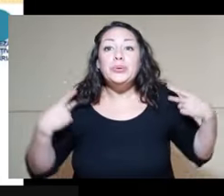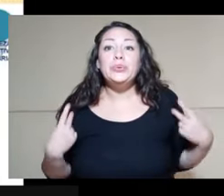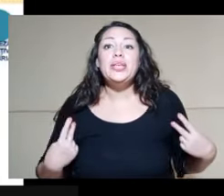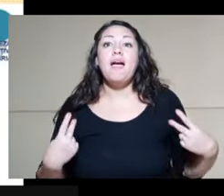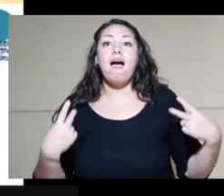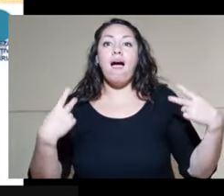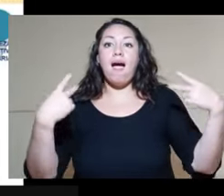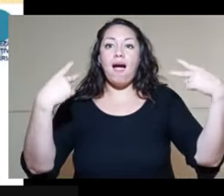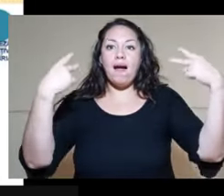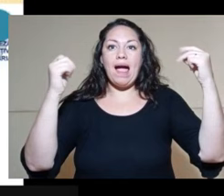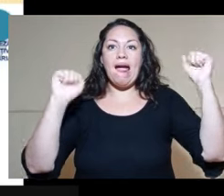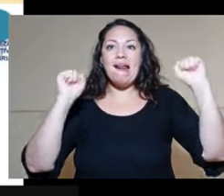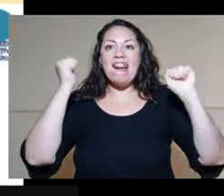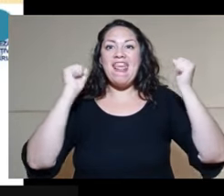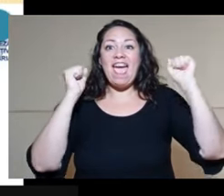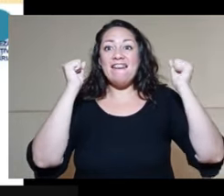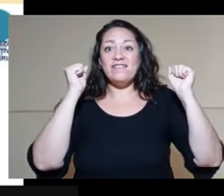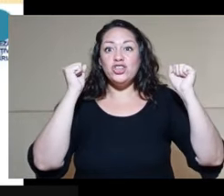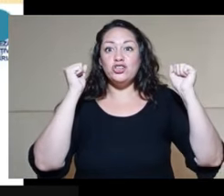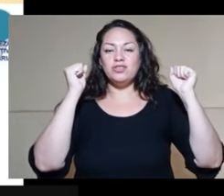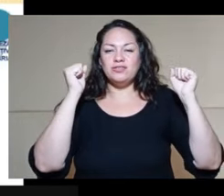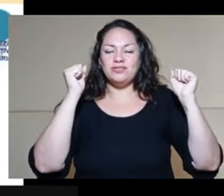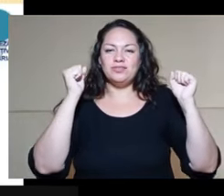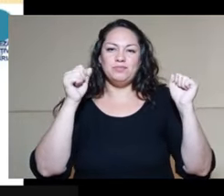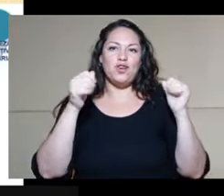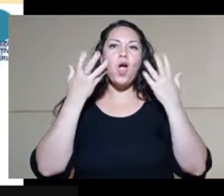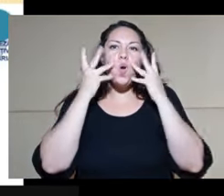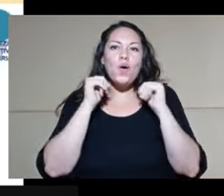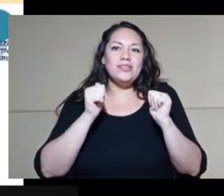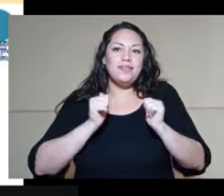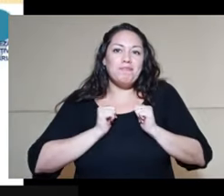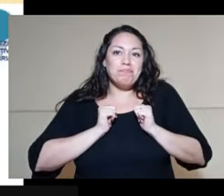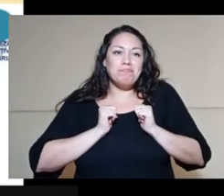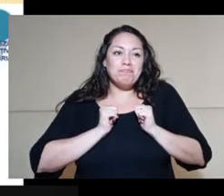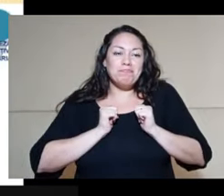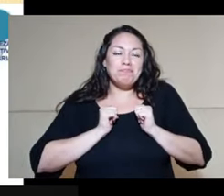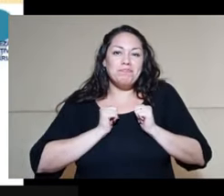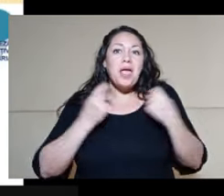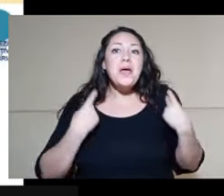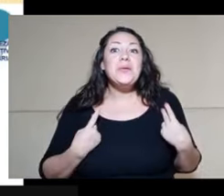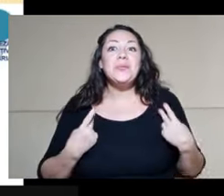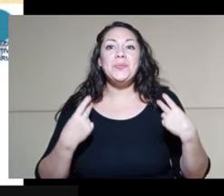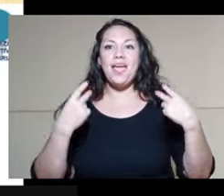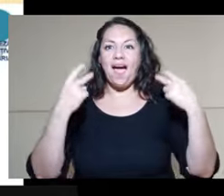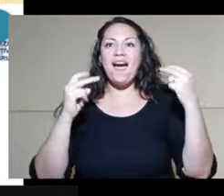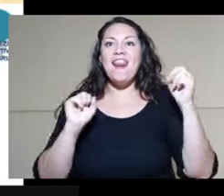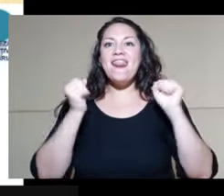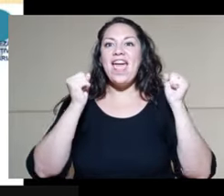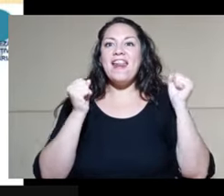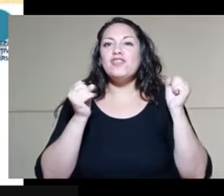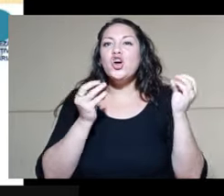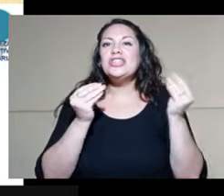De ahí viaja el nervio, ¿no es cierto? Porque el receptor está quietito en el hueso, en la articulación, en el tendón,